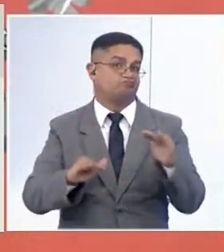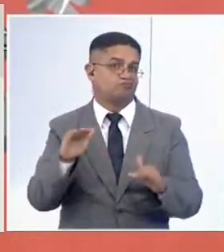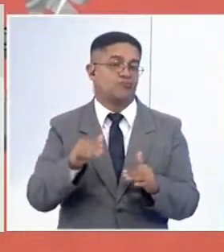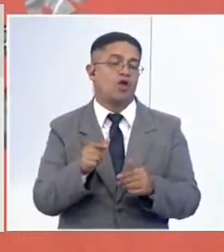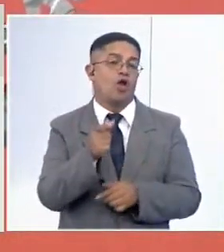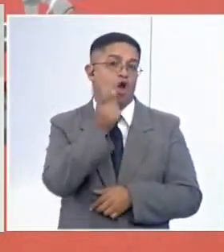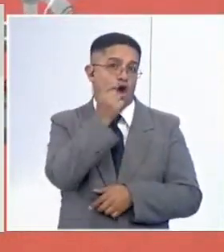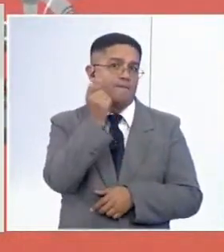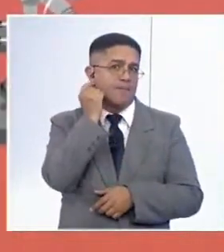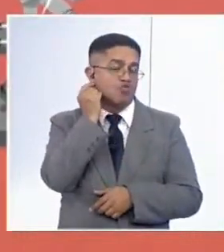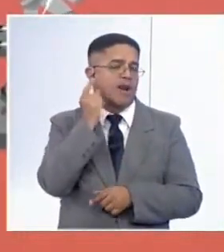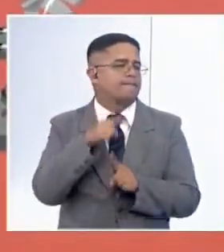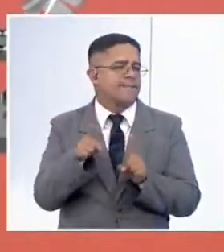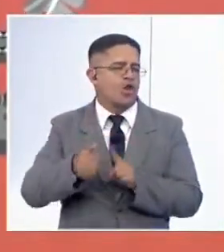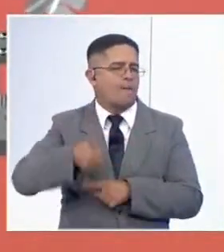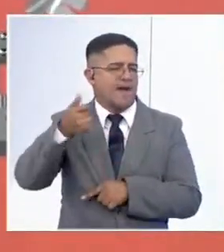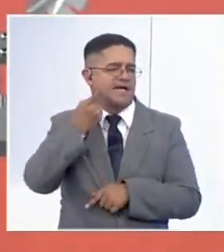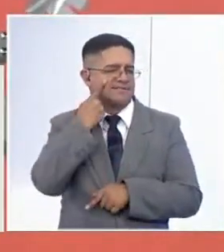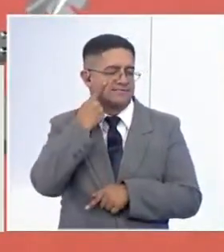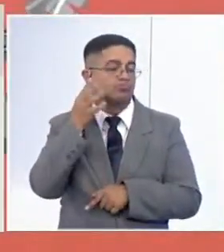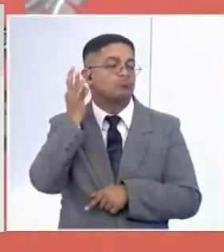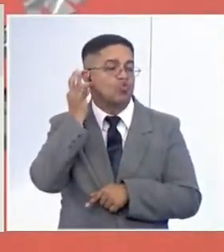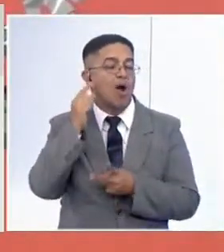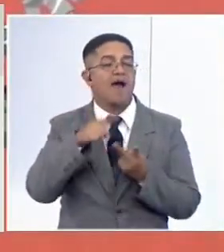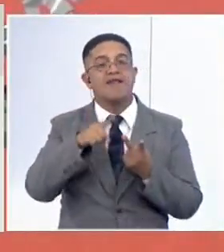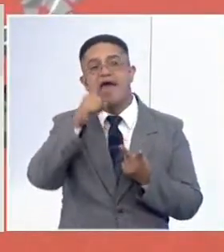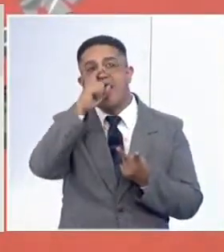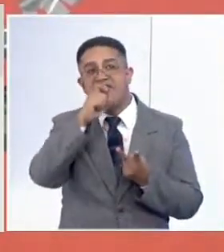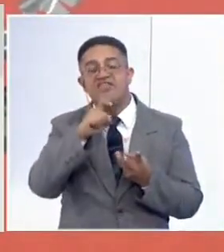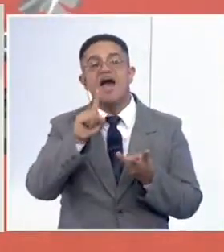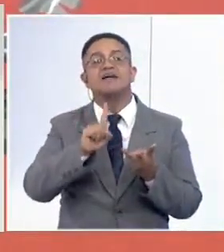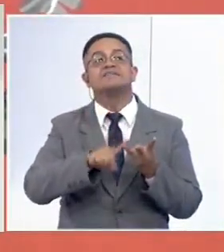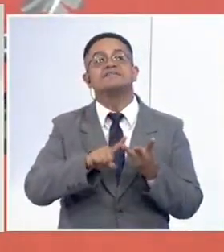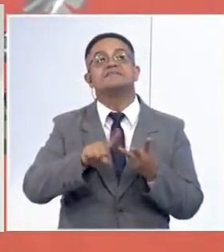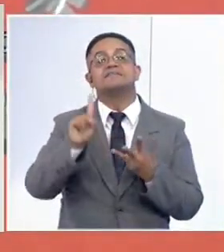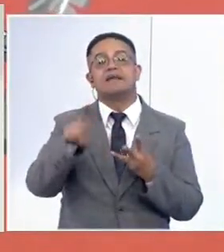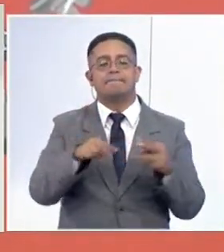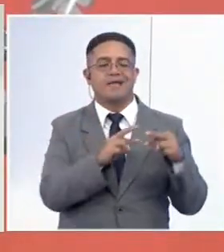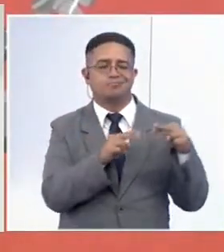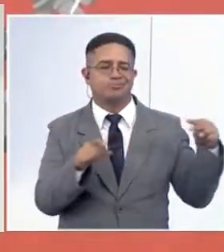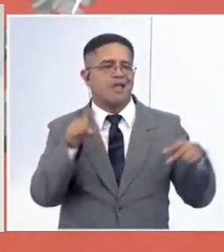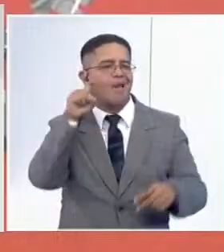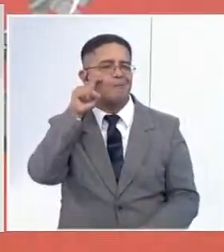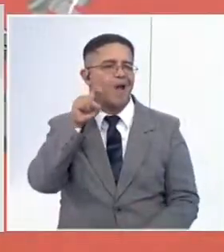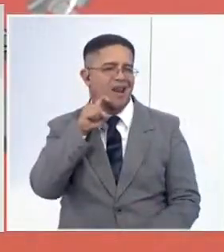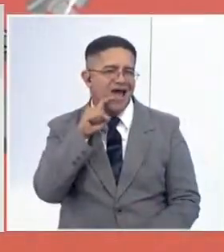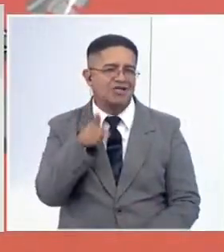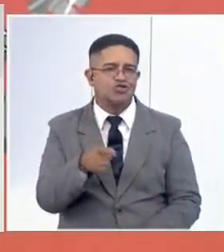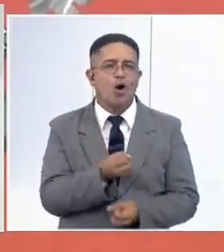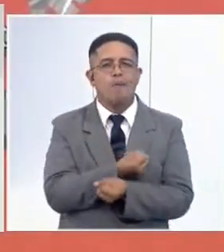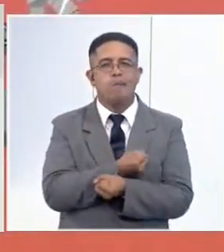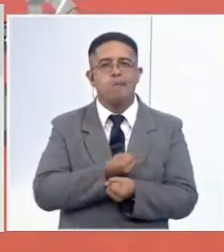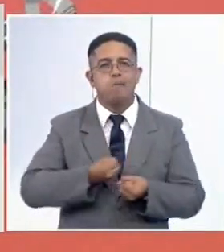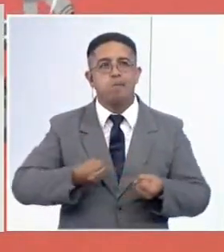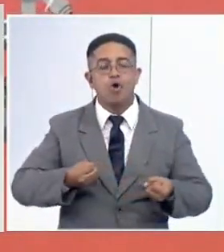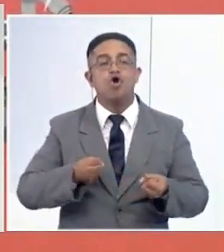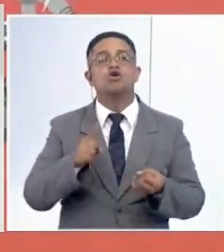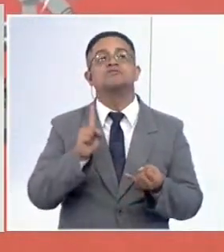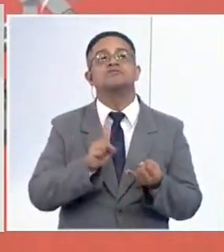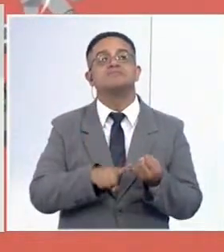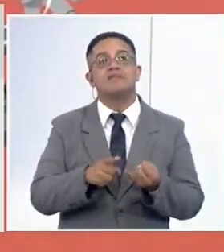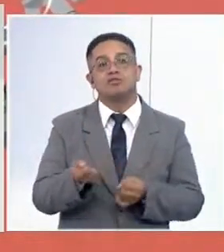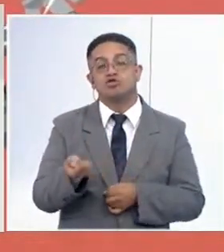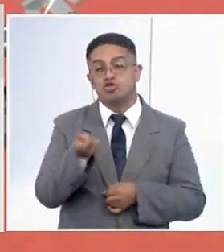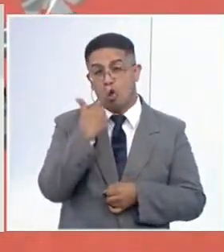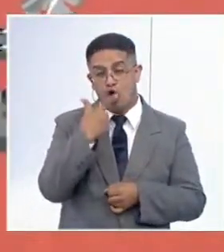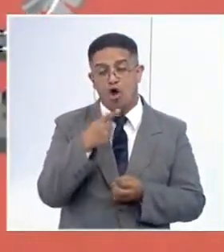más frecuente en mujeres, la edad, genética y algunas condiciones como embarazo, obesidad, toma de estrógenos,